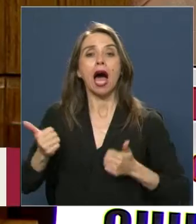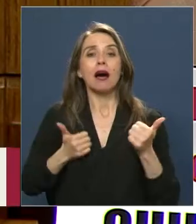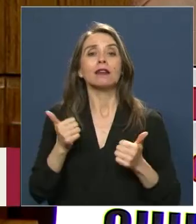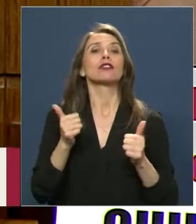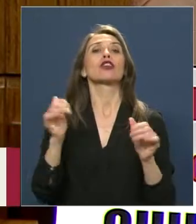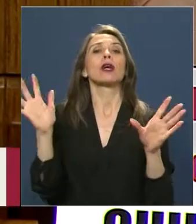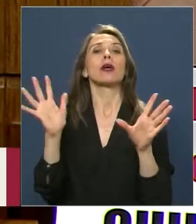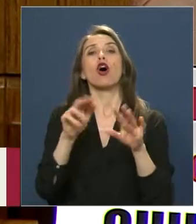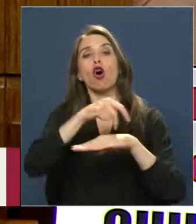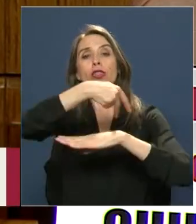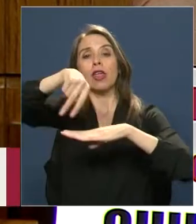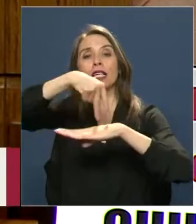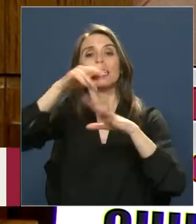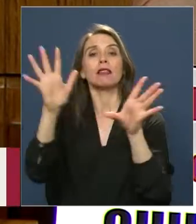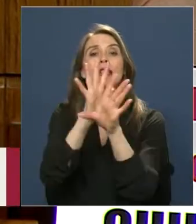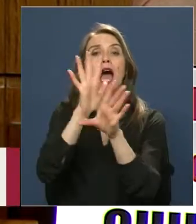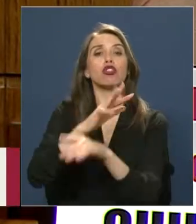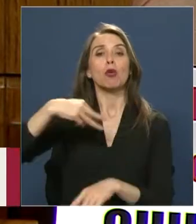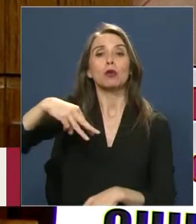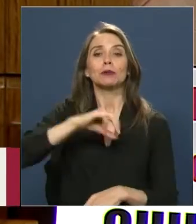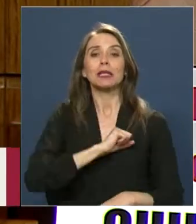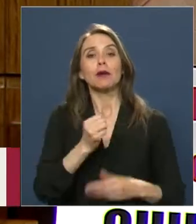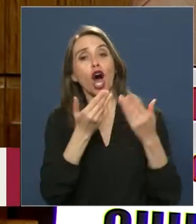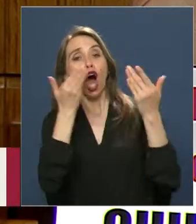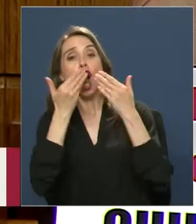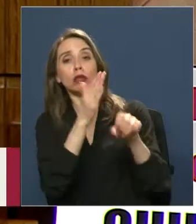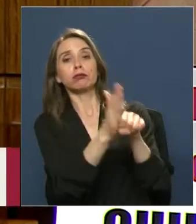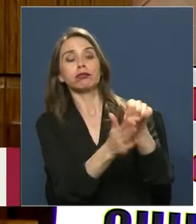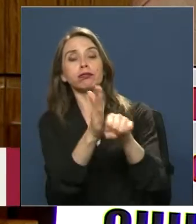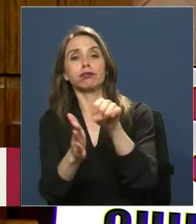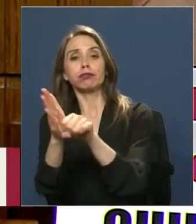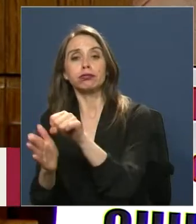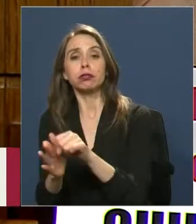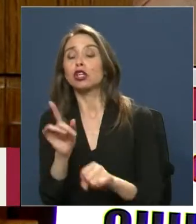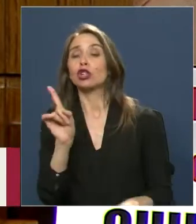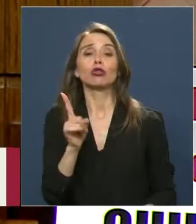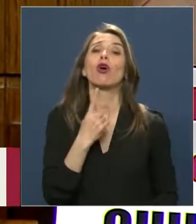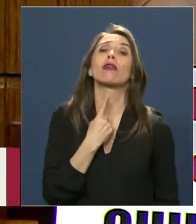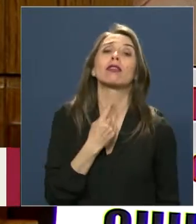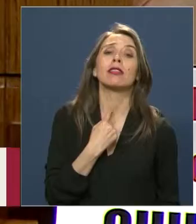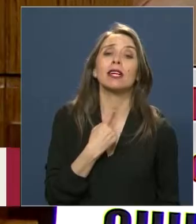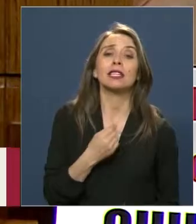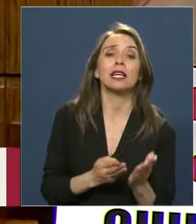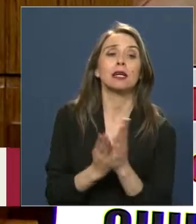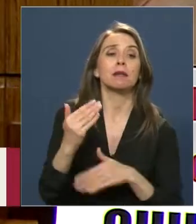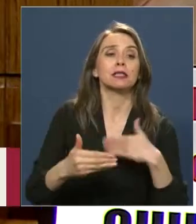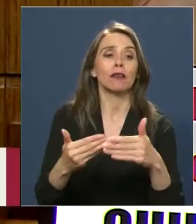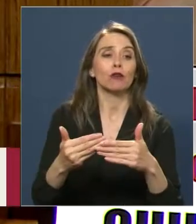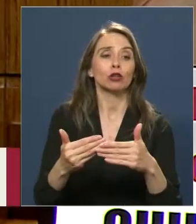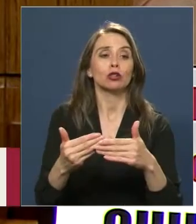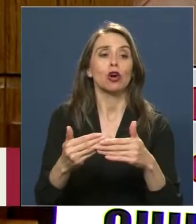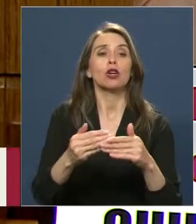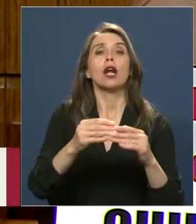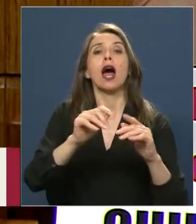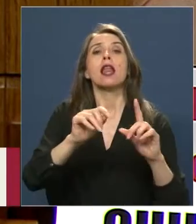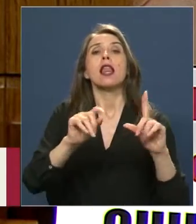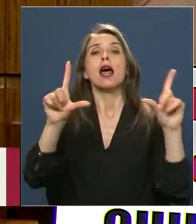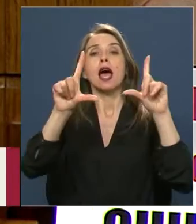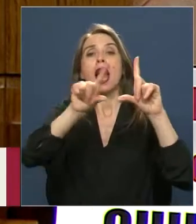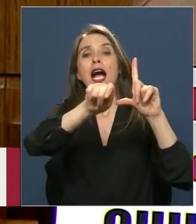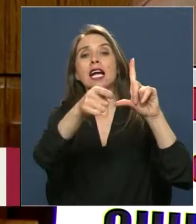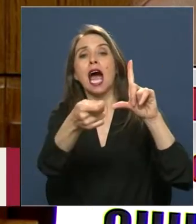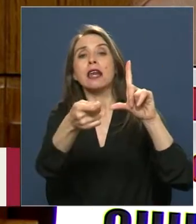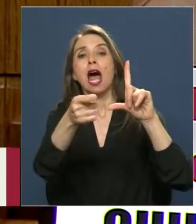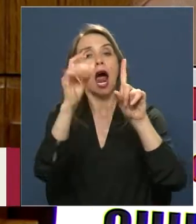de Santiago, o ha mostrado también un nulo interés de la puesta en marcha del anunciado canal cultural